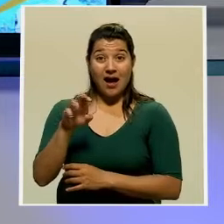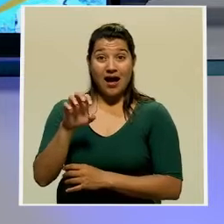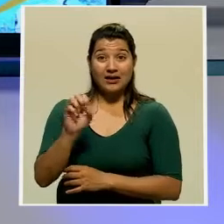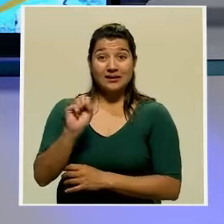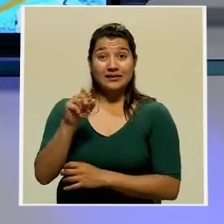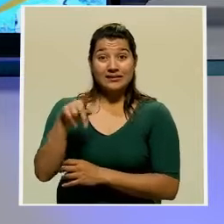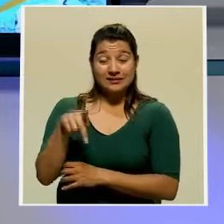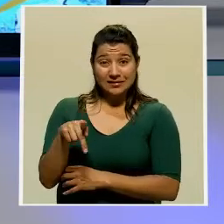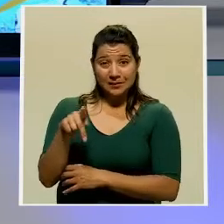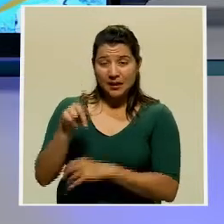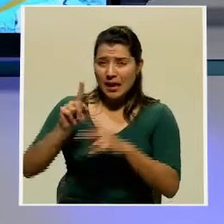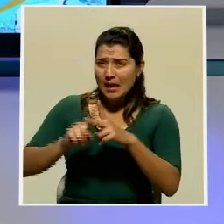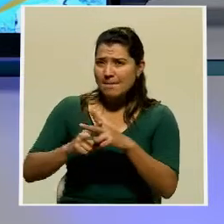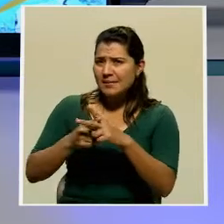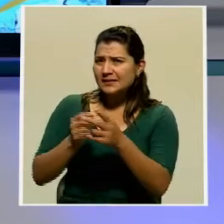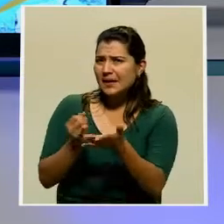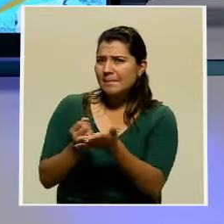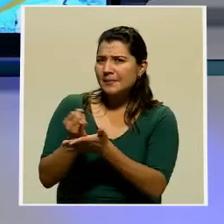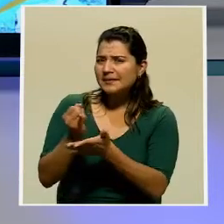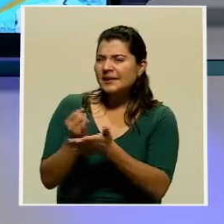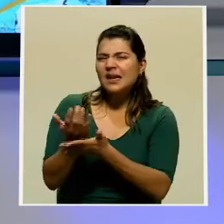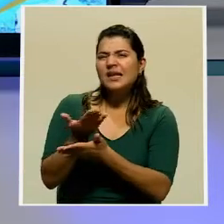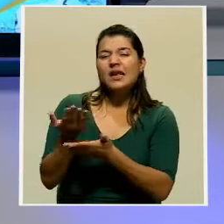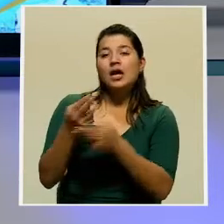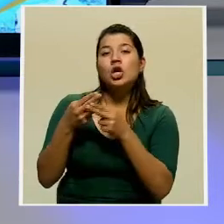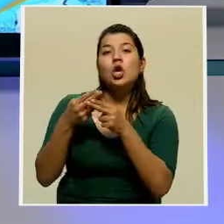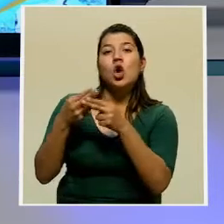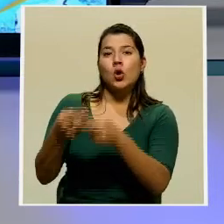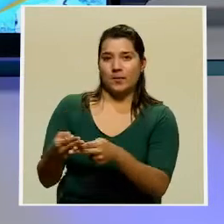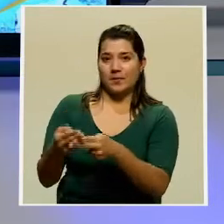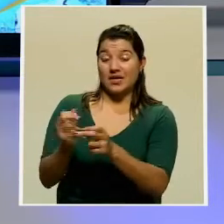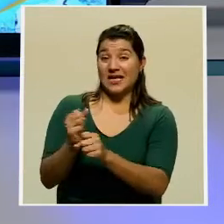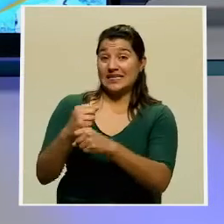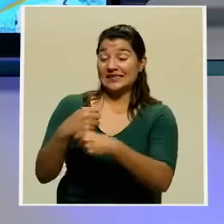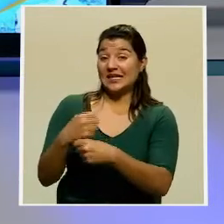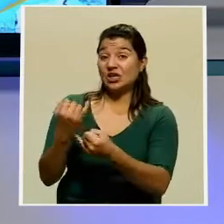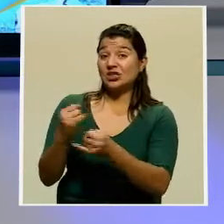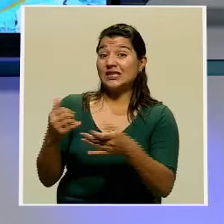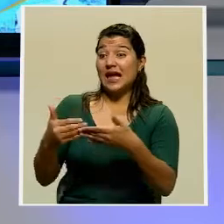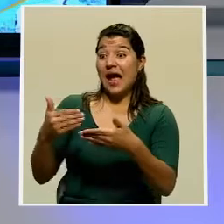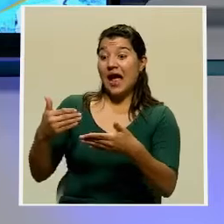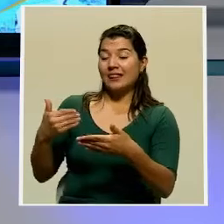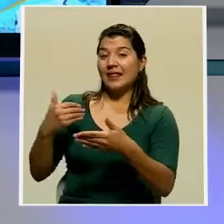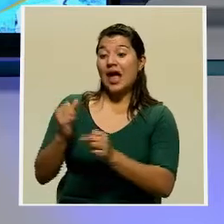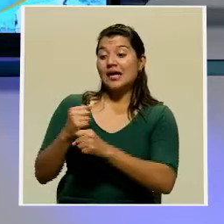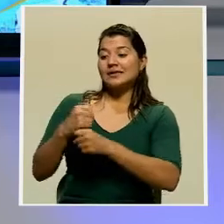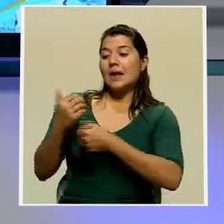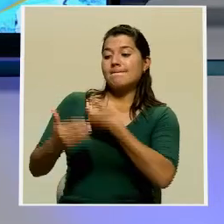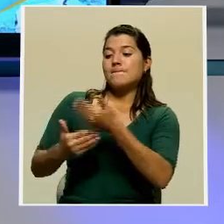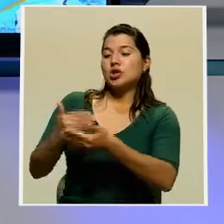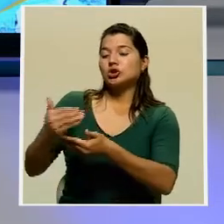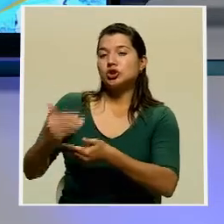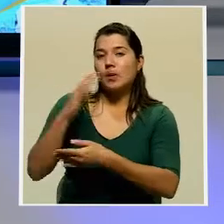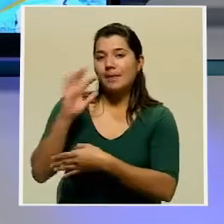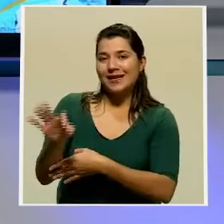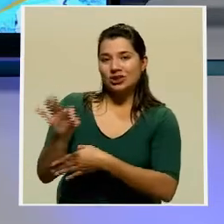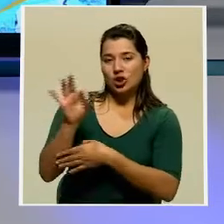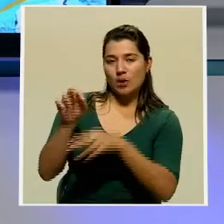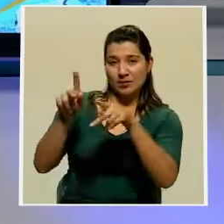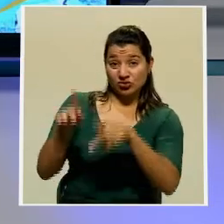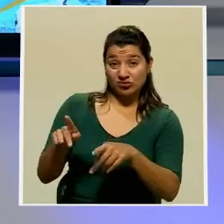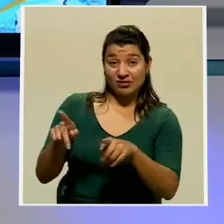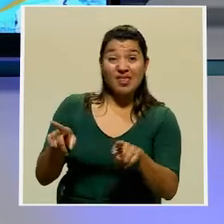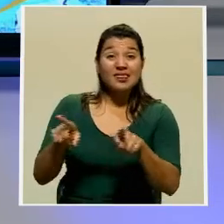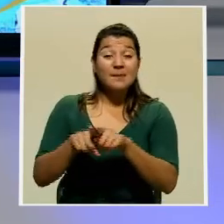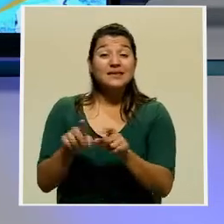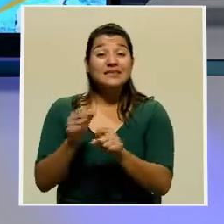que investigue varios nombramientos que se hicieron sin que mediara concurso y durante las fiestas de fin de